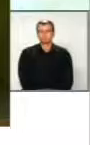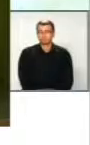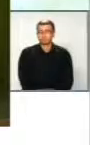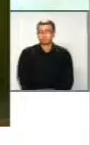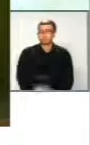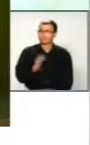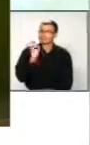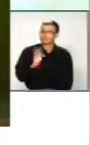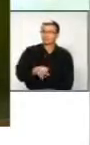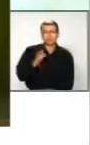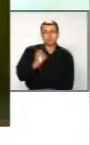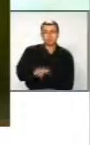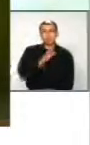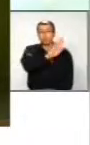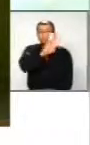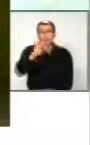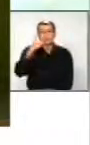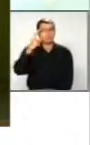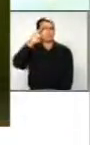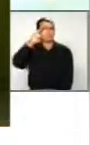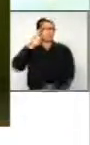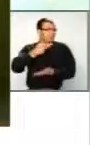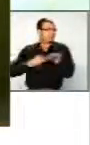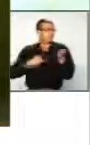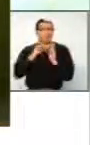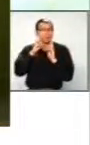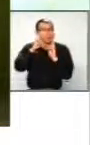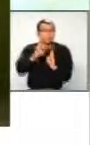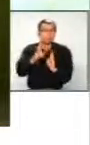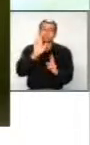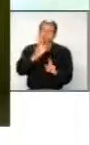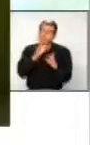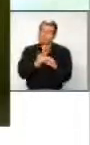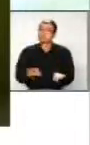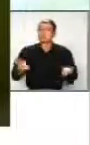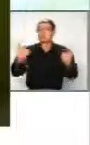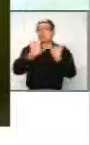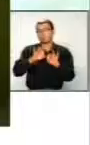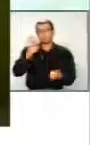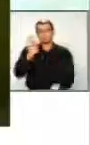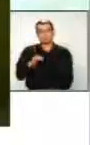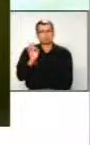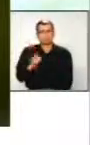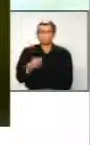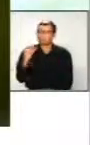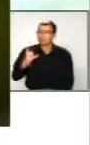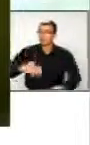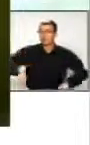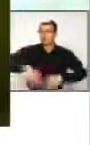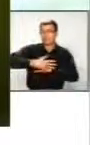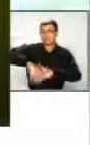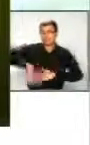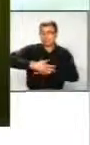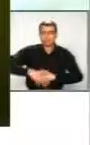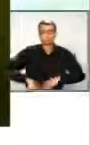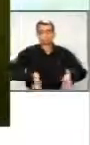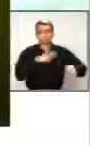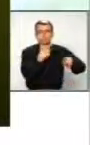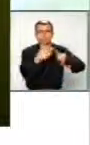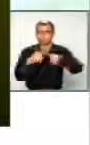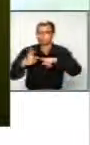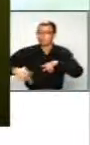Siempre serán muy importantes sus opiniones y siempre estarán ustedes en una calle y encontrarán micrófonos de Telecafé TV, porque lo